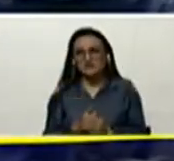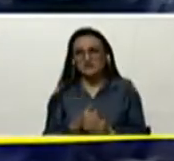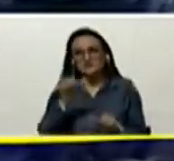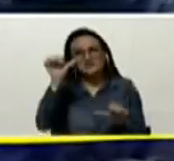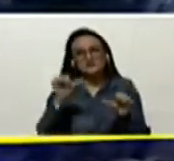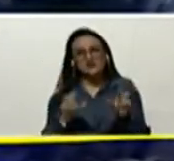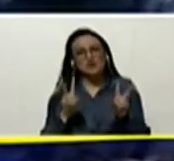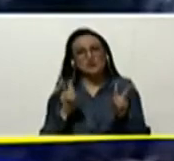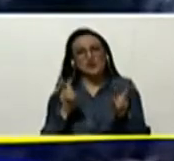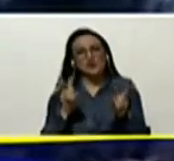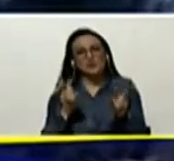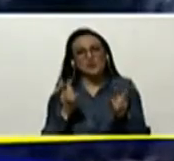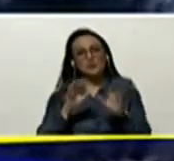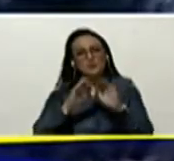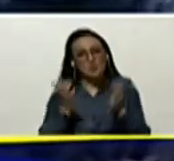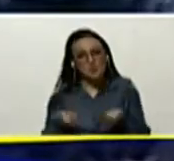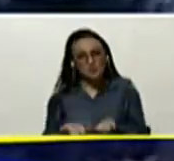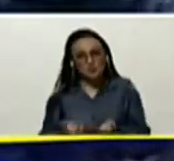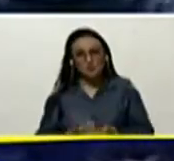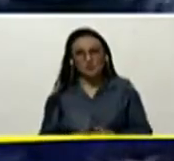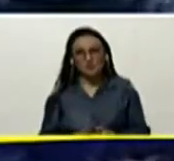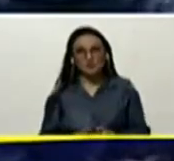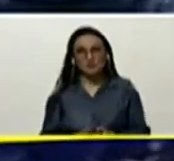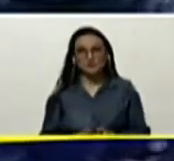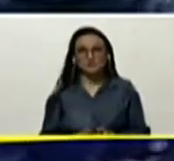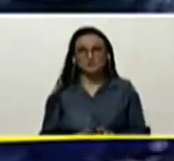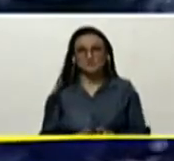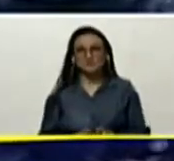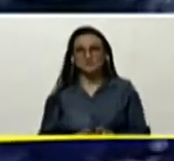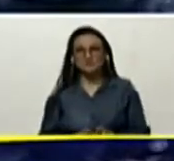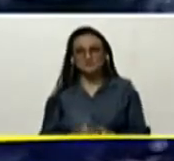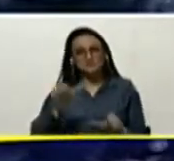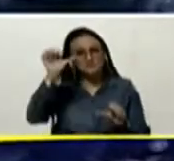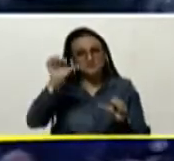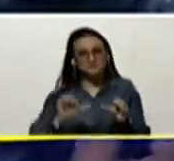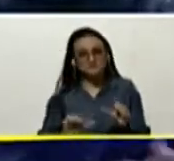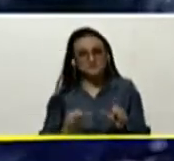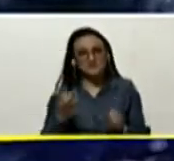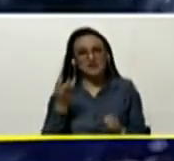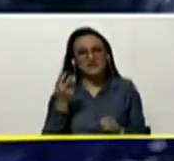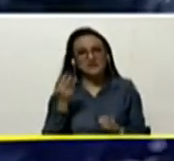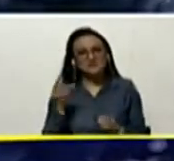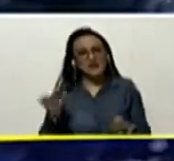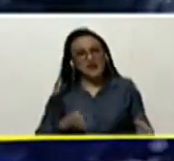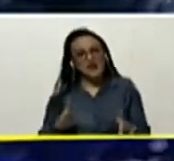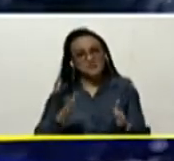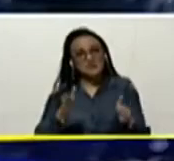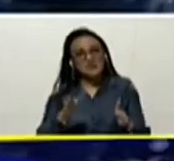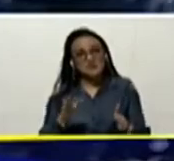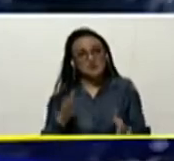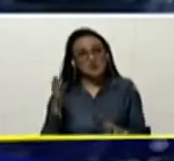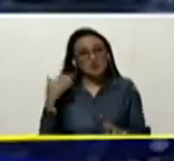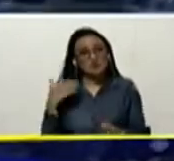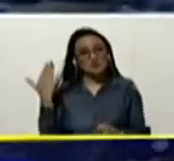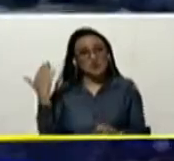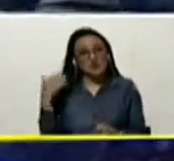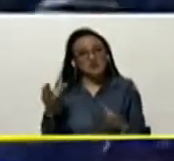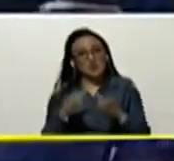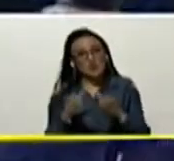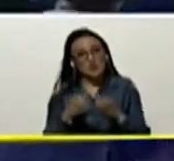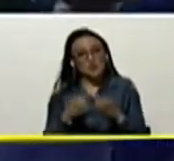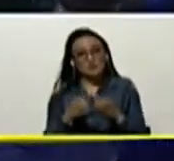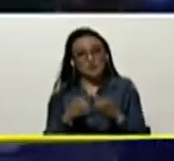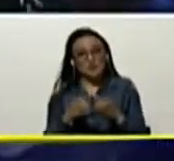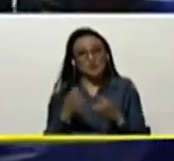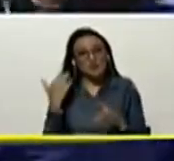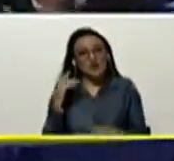de la nueva civilización, hablando del tercer camino. Éramos militantes o herederos de